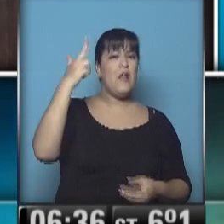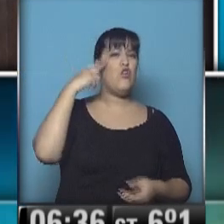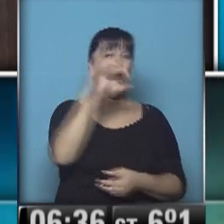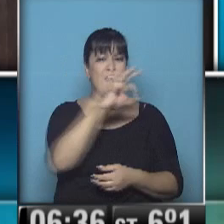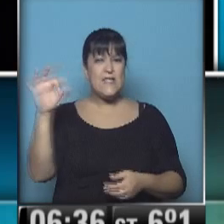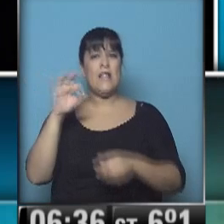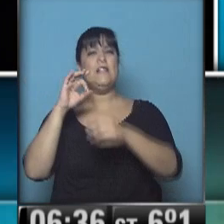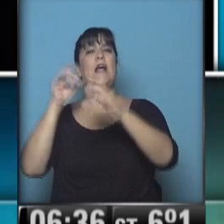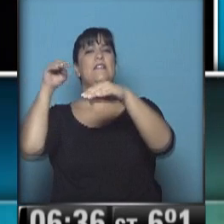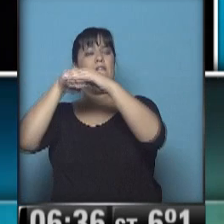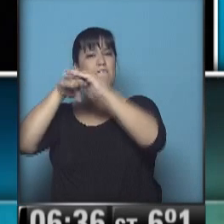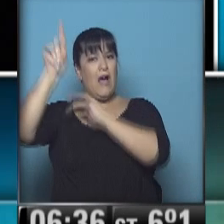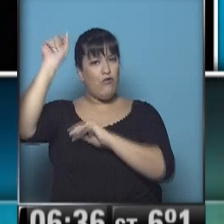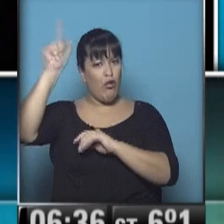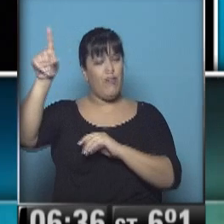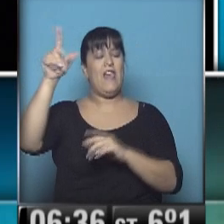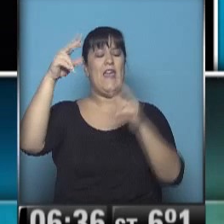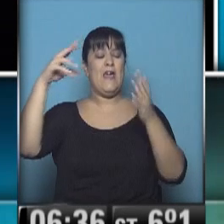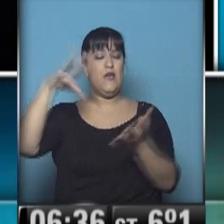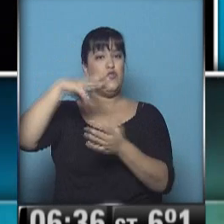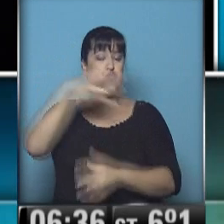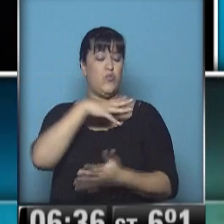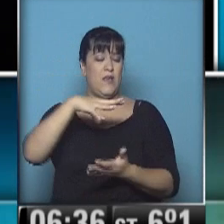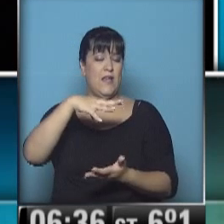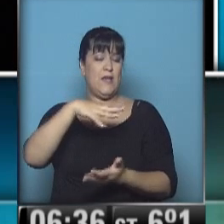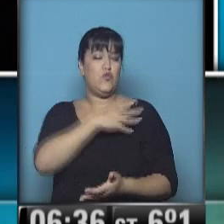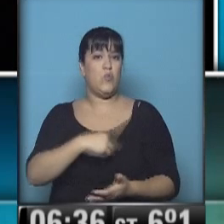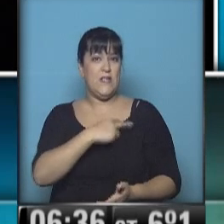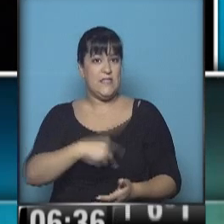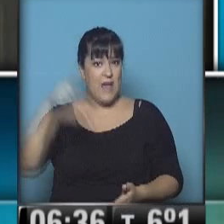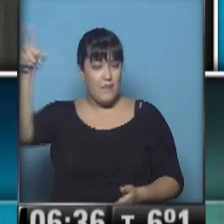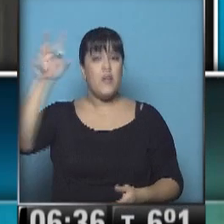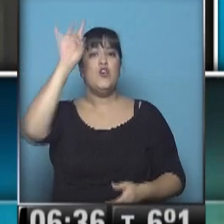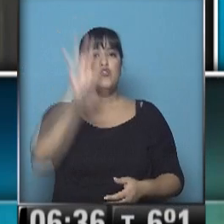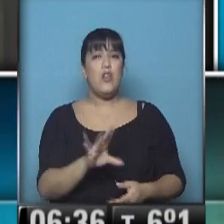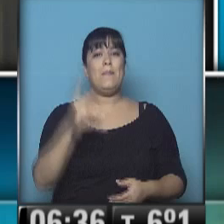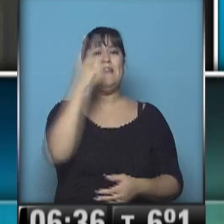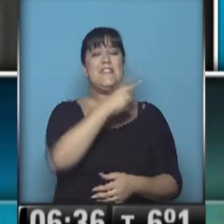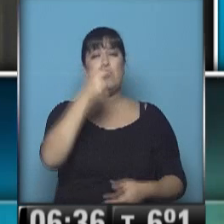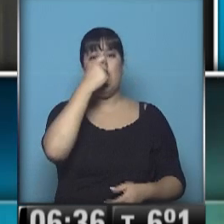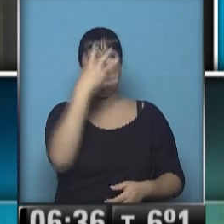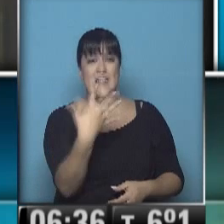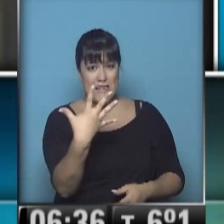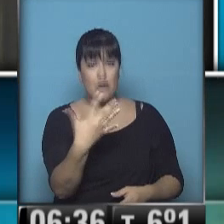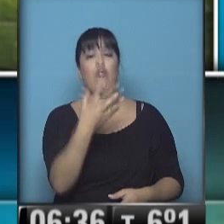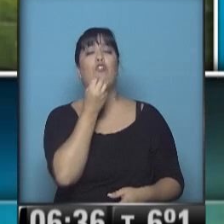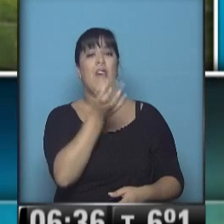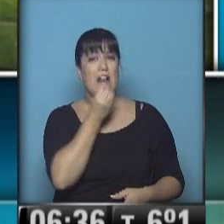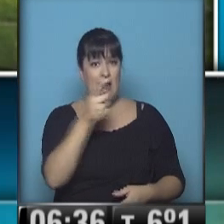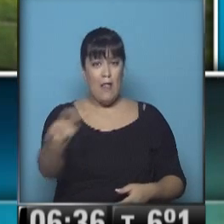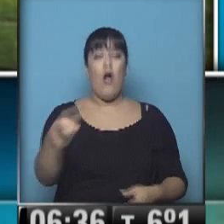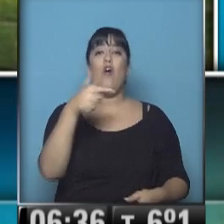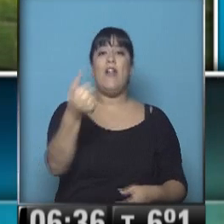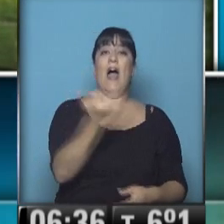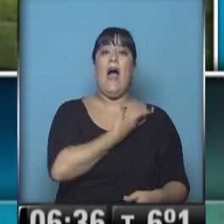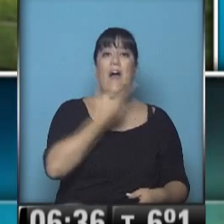argentinos en el banco HSBC de Suiza. Del total, solo 125 están declaradas. Vamos a reclamar lo que corresponde,